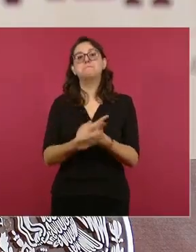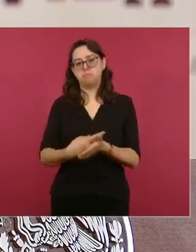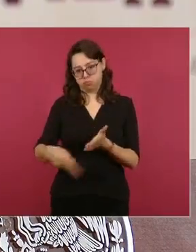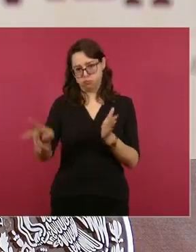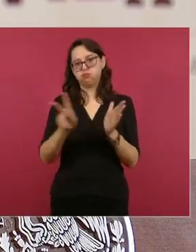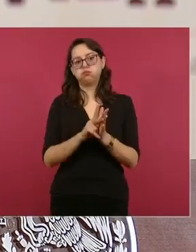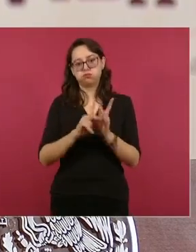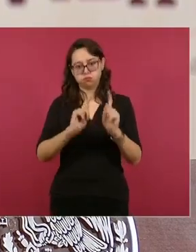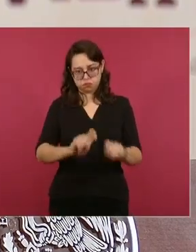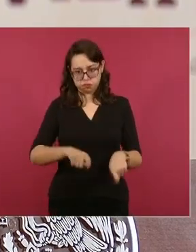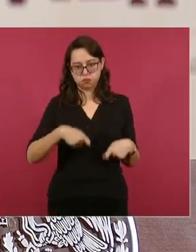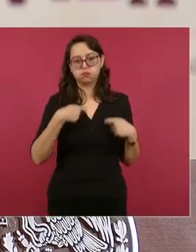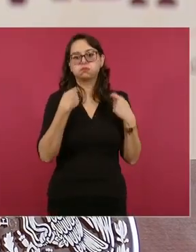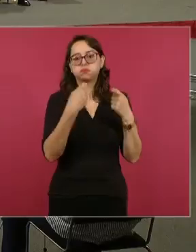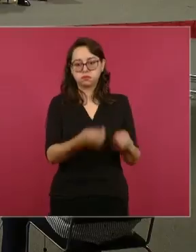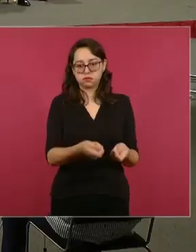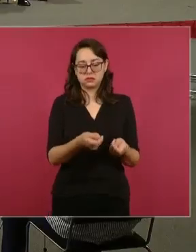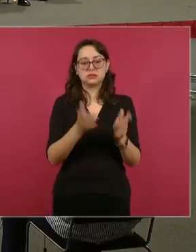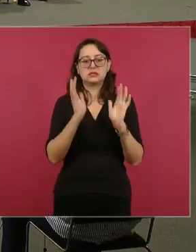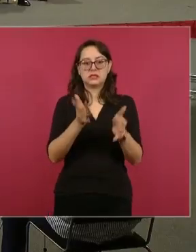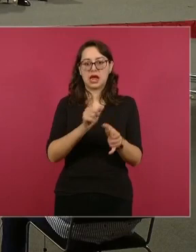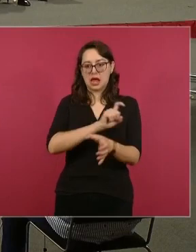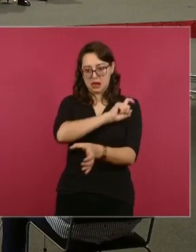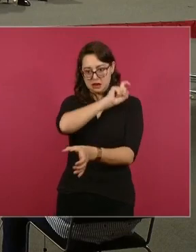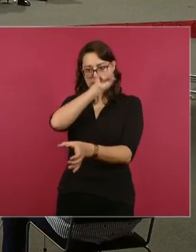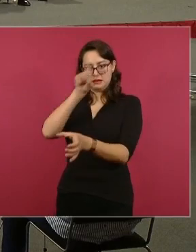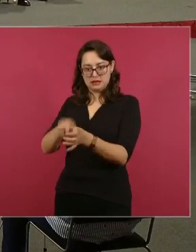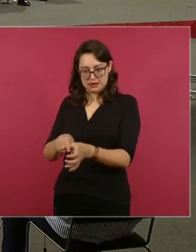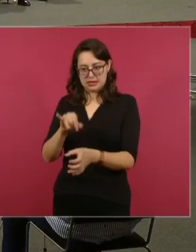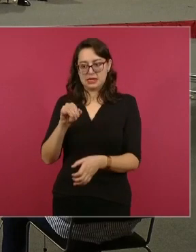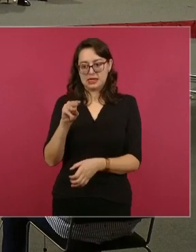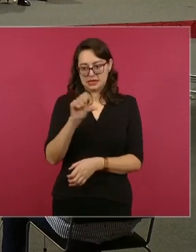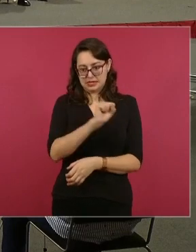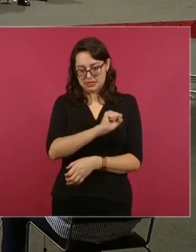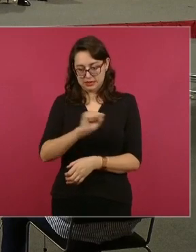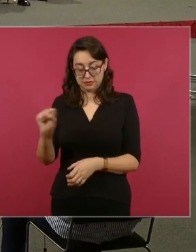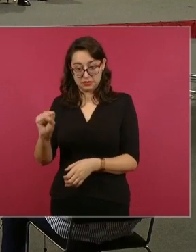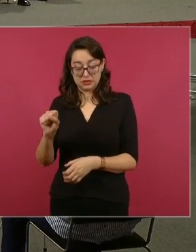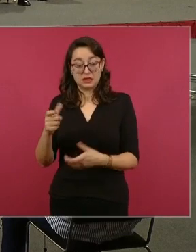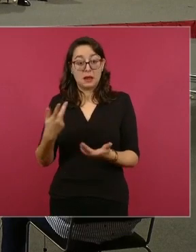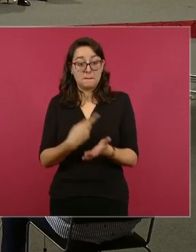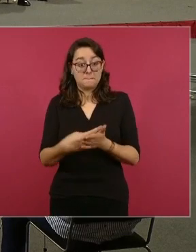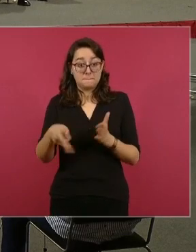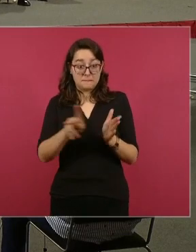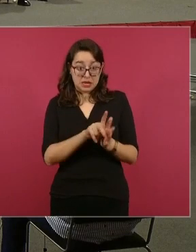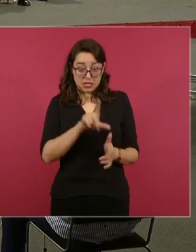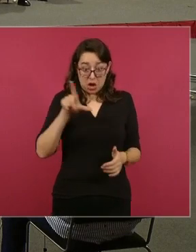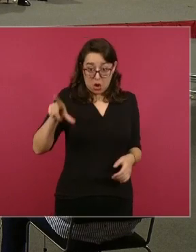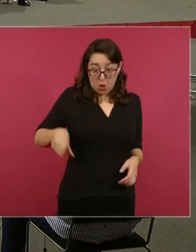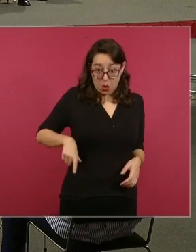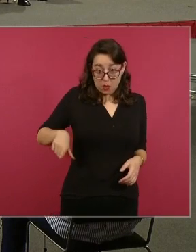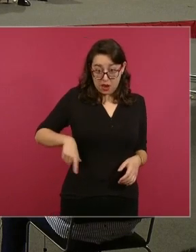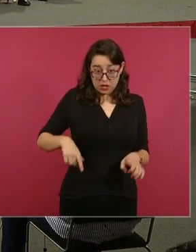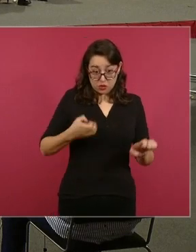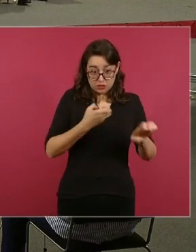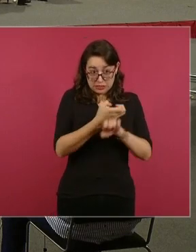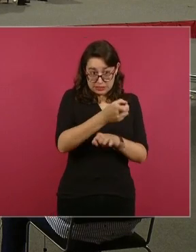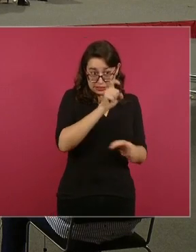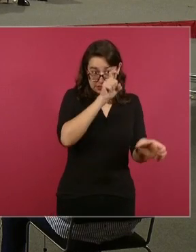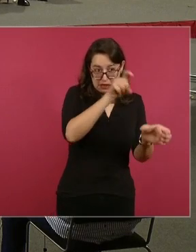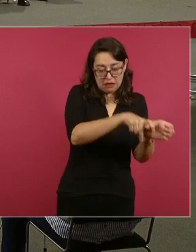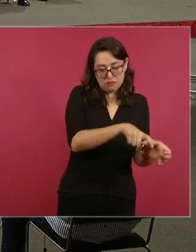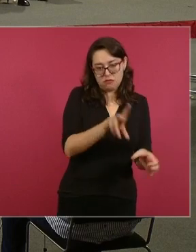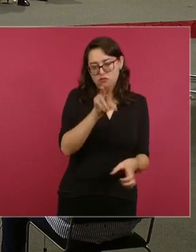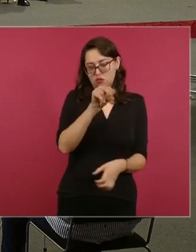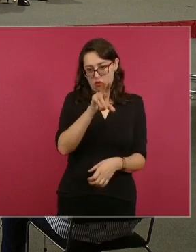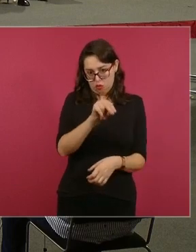basificación al OPD, al IMSS Bienestar, ya no más a los gobiernos de los estados. Por eso son los 6 primeros estados